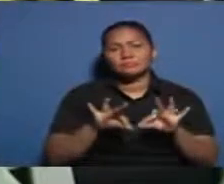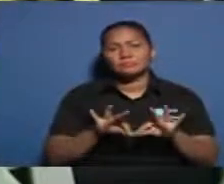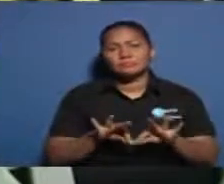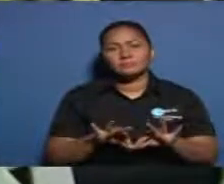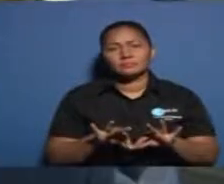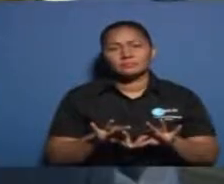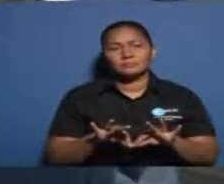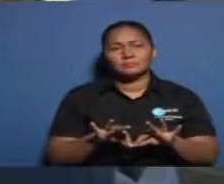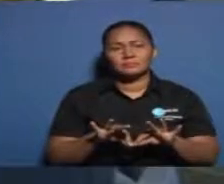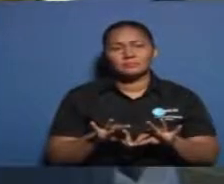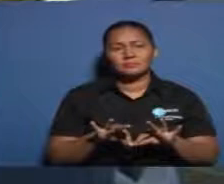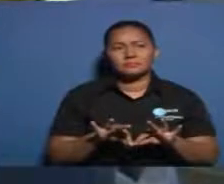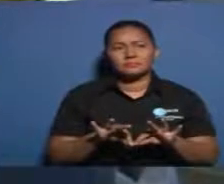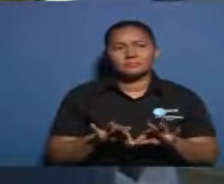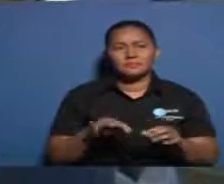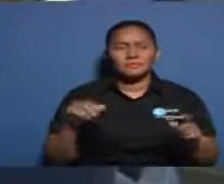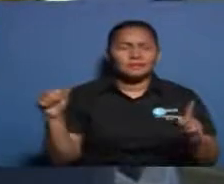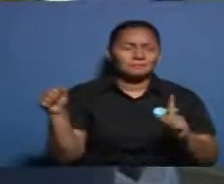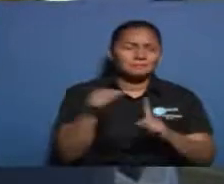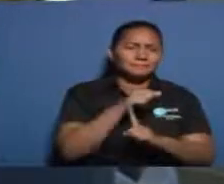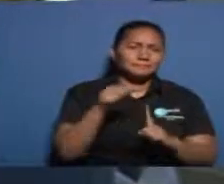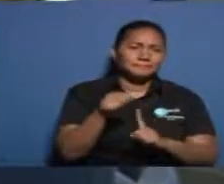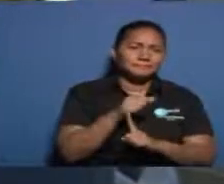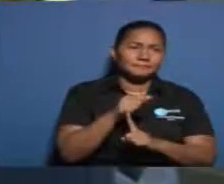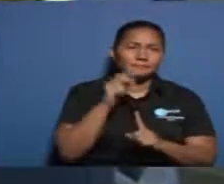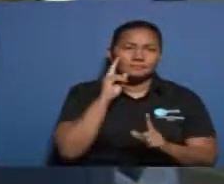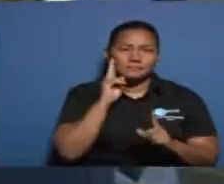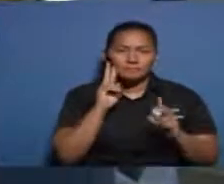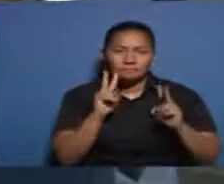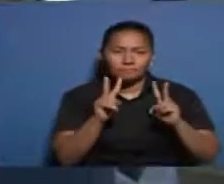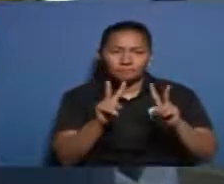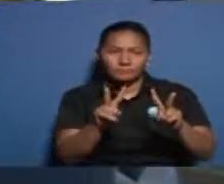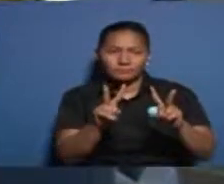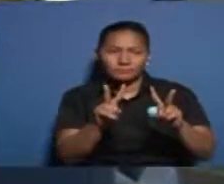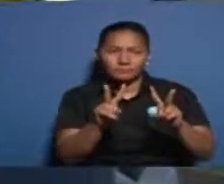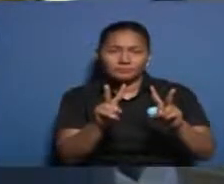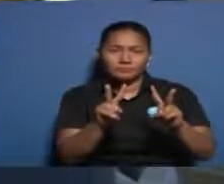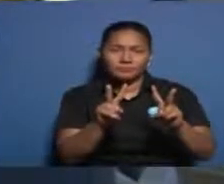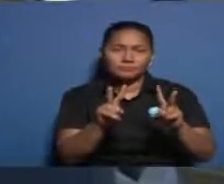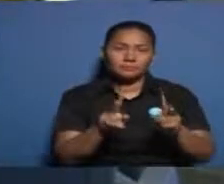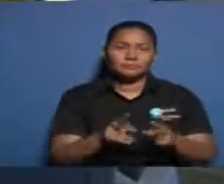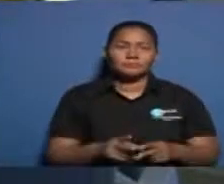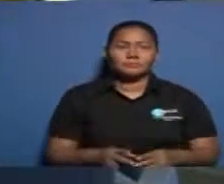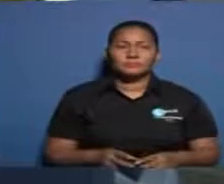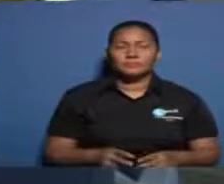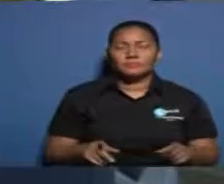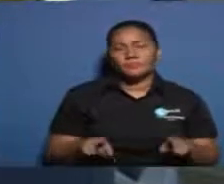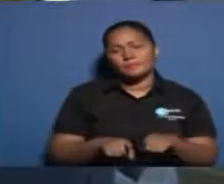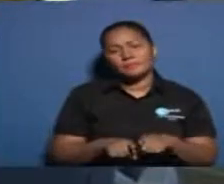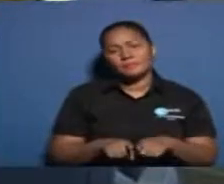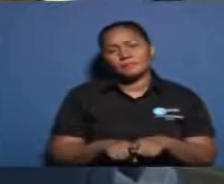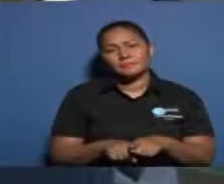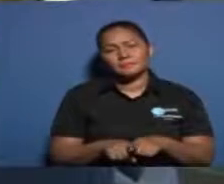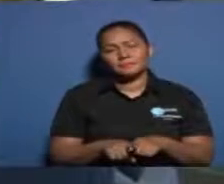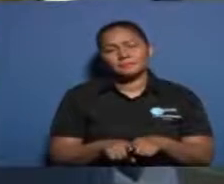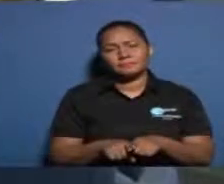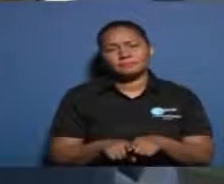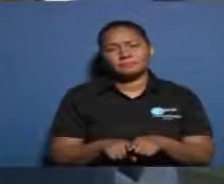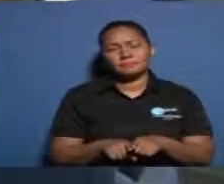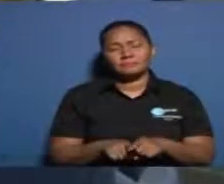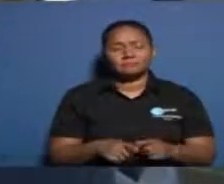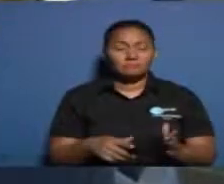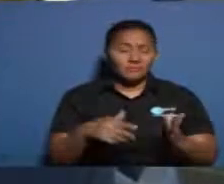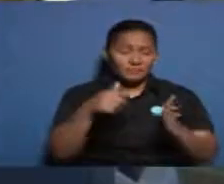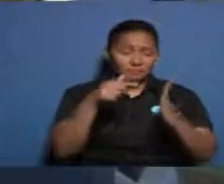tiene una parte que es visible como la punta del iceberg pero también hay la mayor parte no es